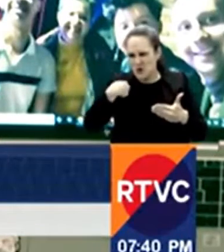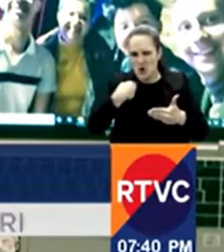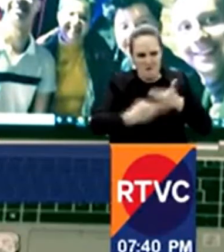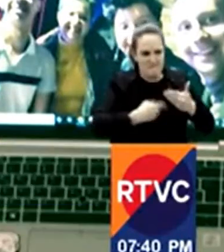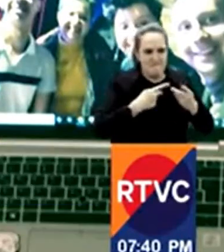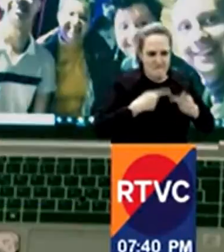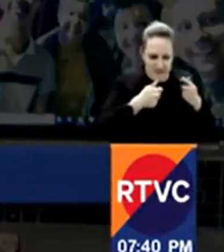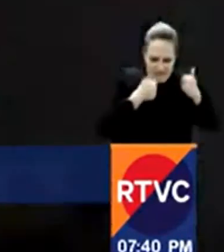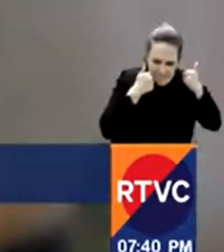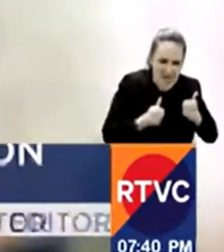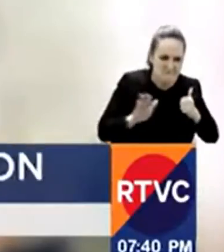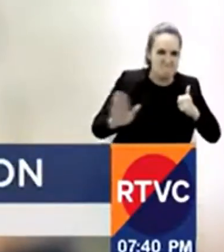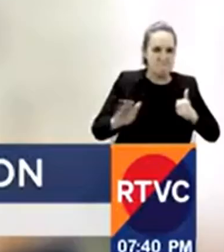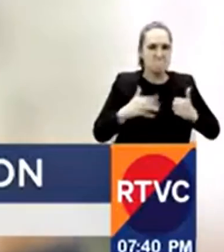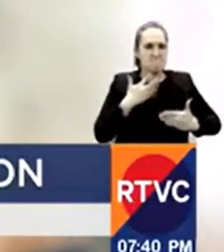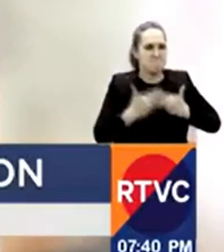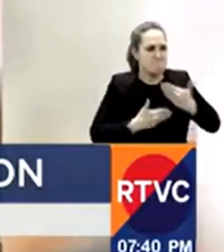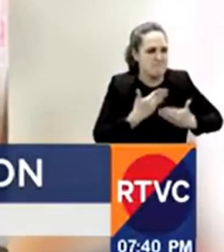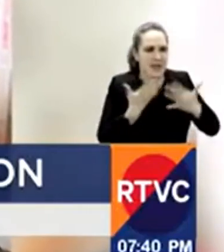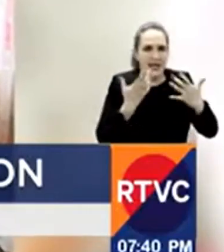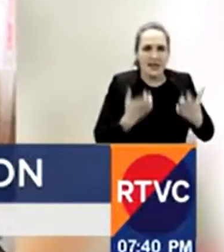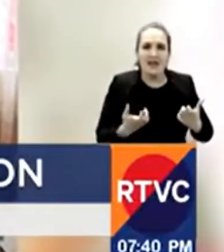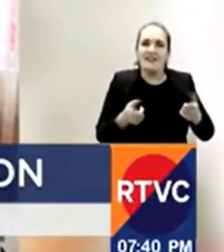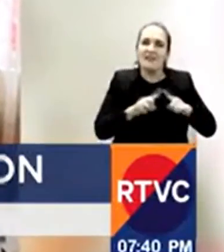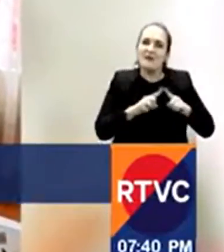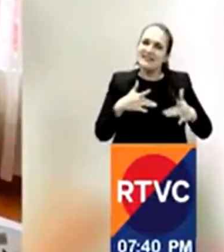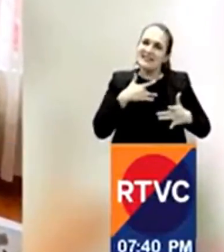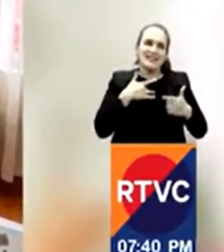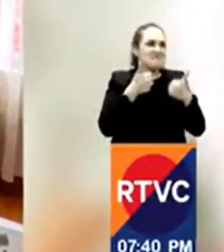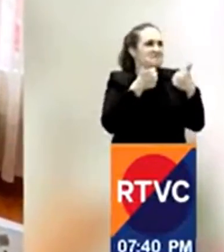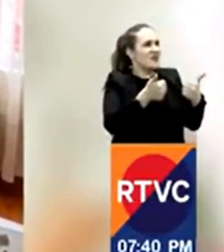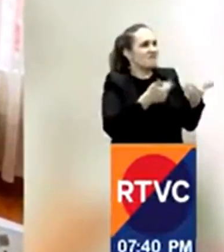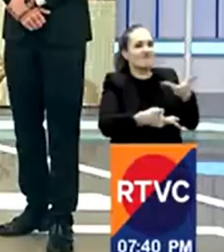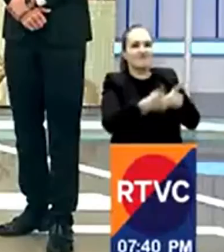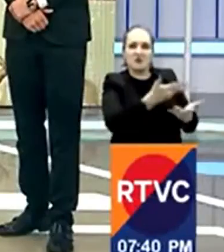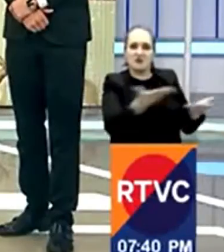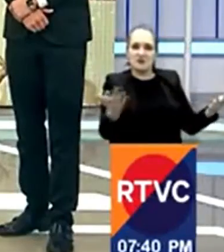y empezar a vivir con un poquito más de sentido en las cosas.